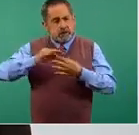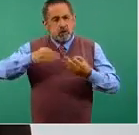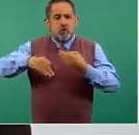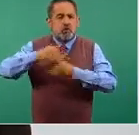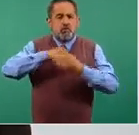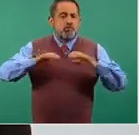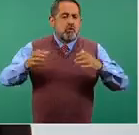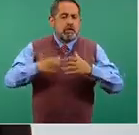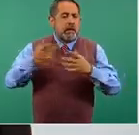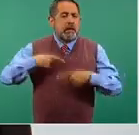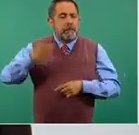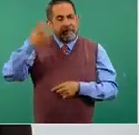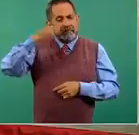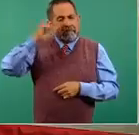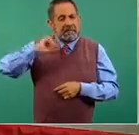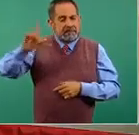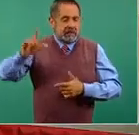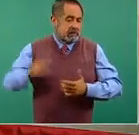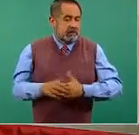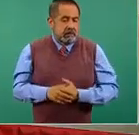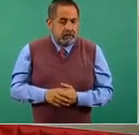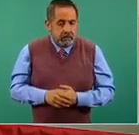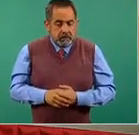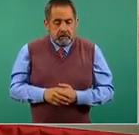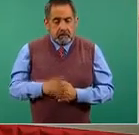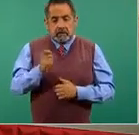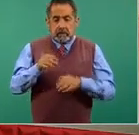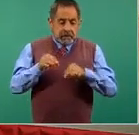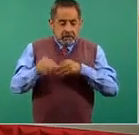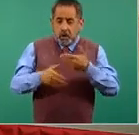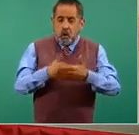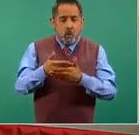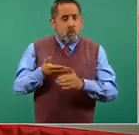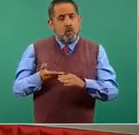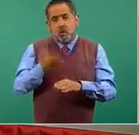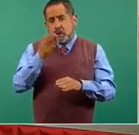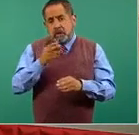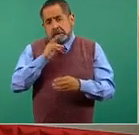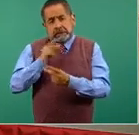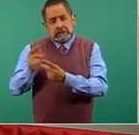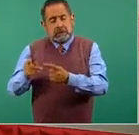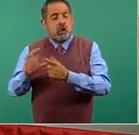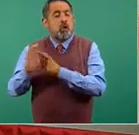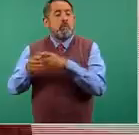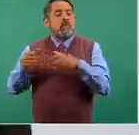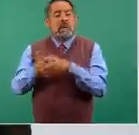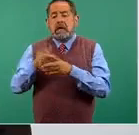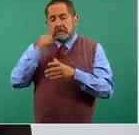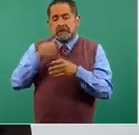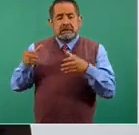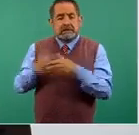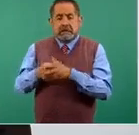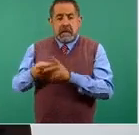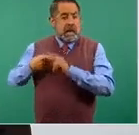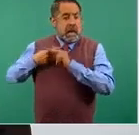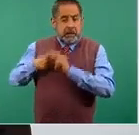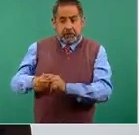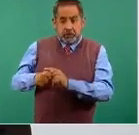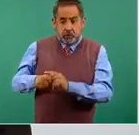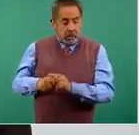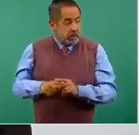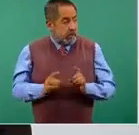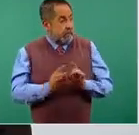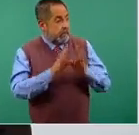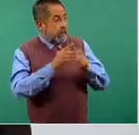los especialistas. Por lo tanto, es una actividad muy dinámica. El comité está sesionando rigurosamente desde que iniciaron los